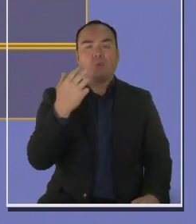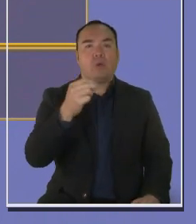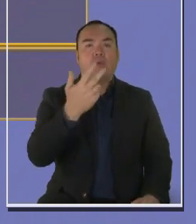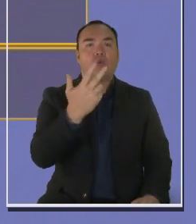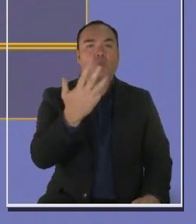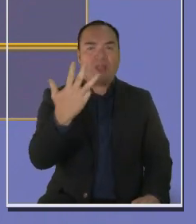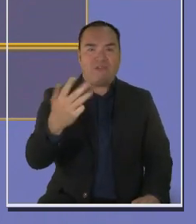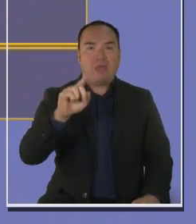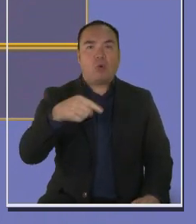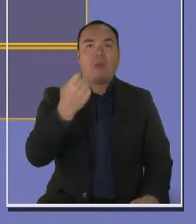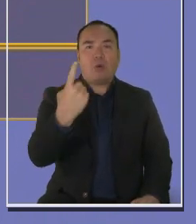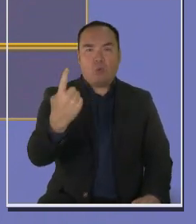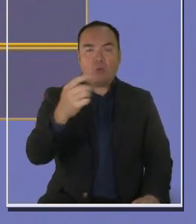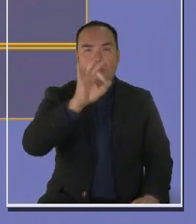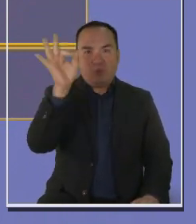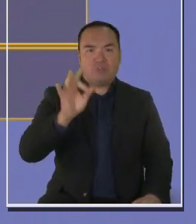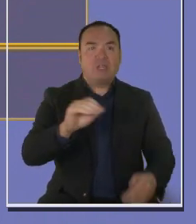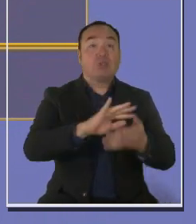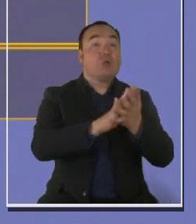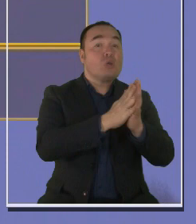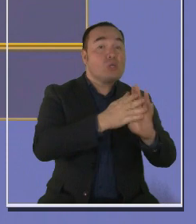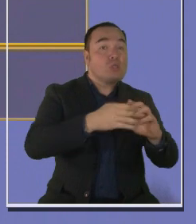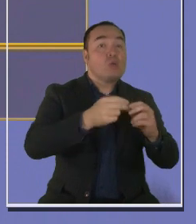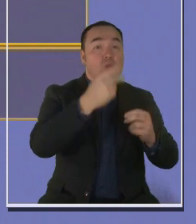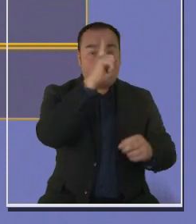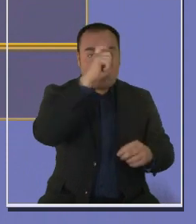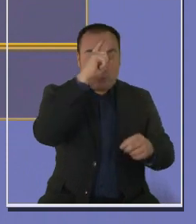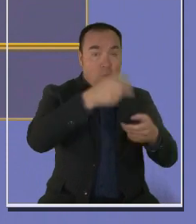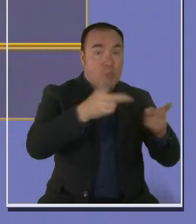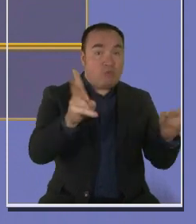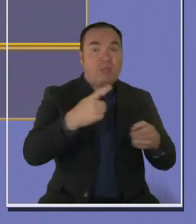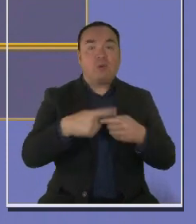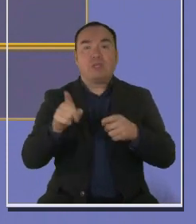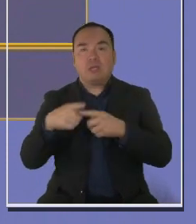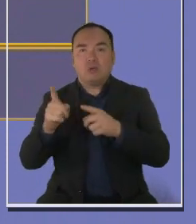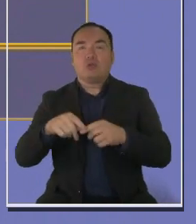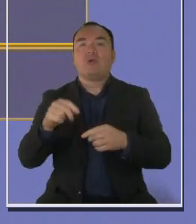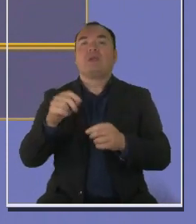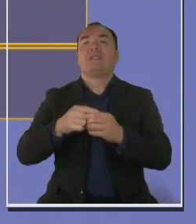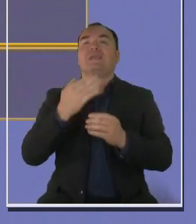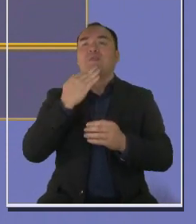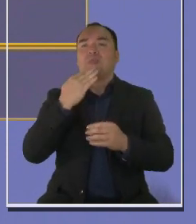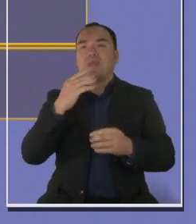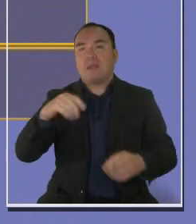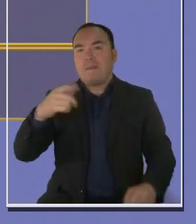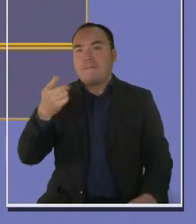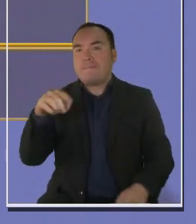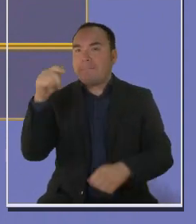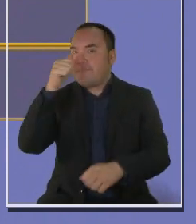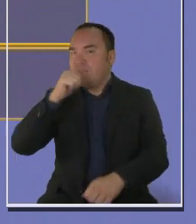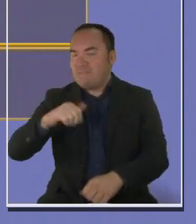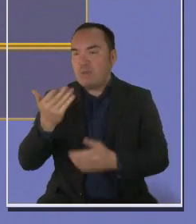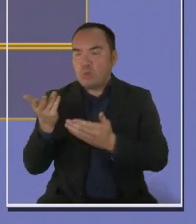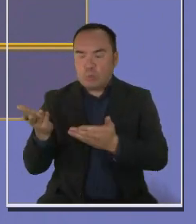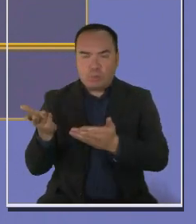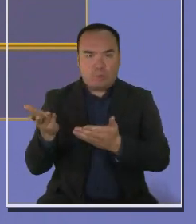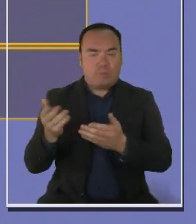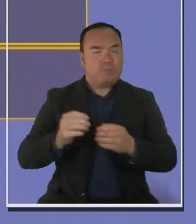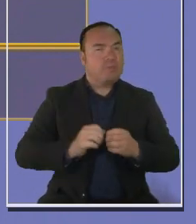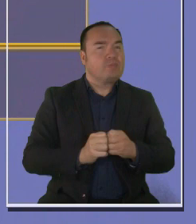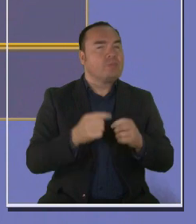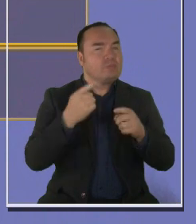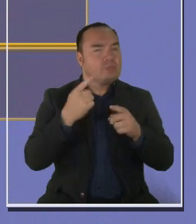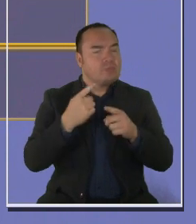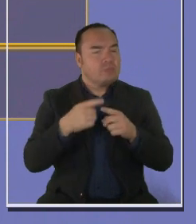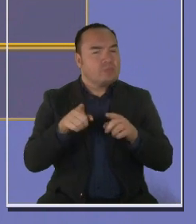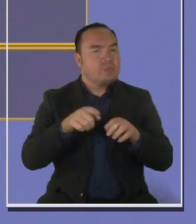sistema público y 89,6% en el sistema privado. La ocupación